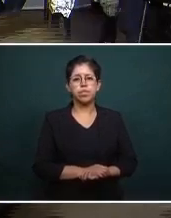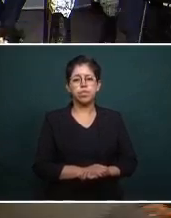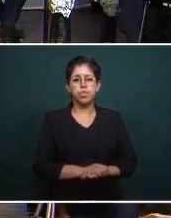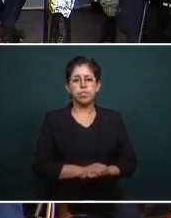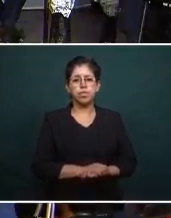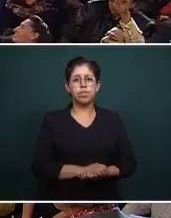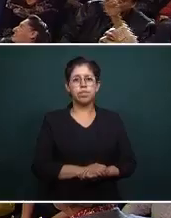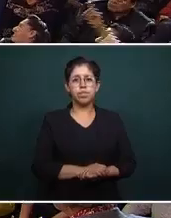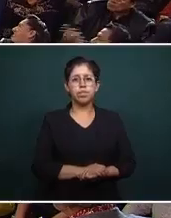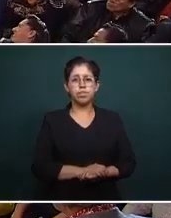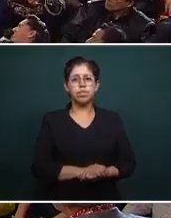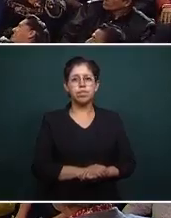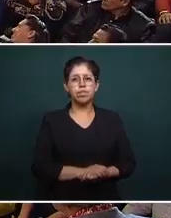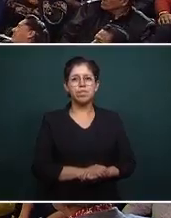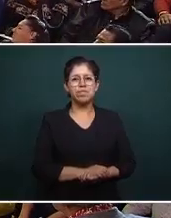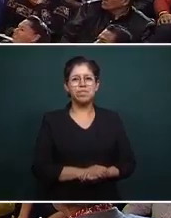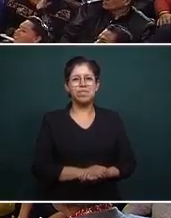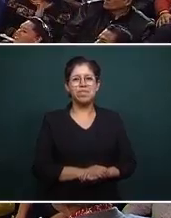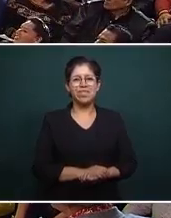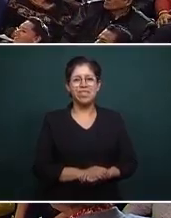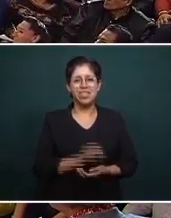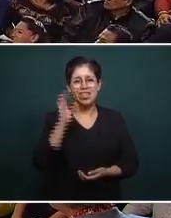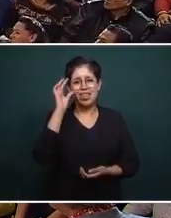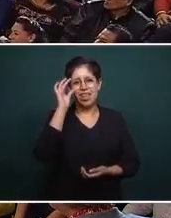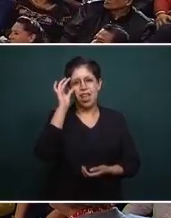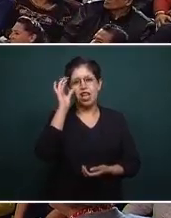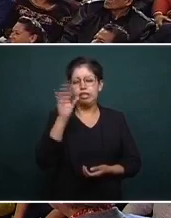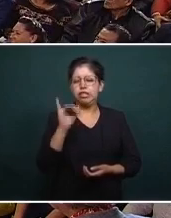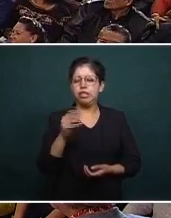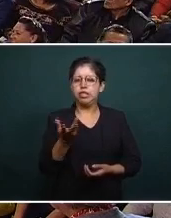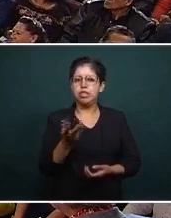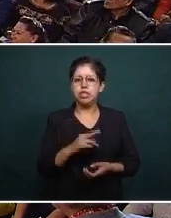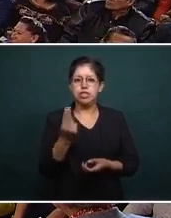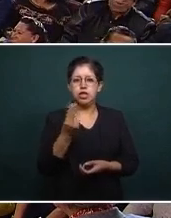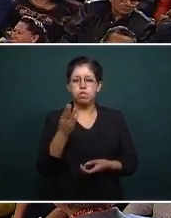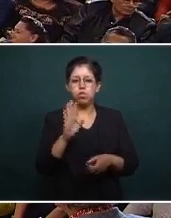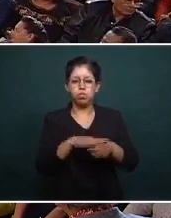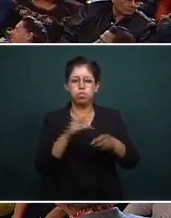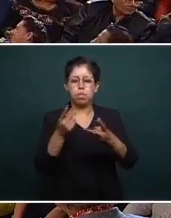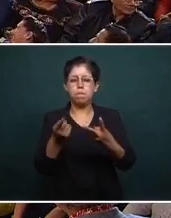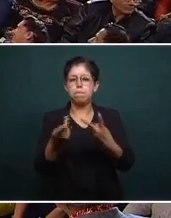Ahora tú. Es que es muy complejo, pues, así, esto.